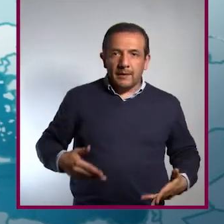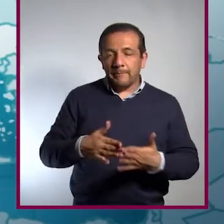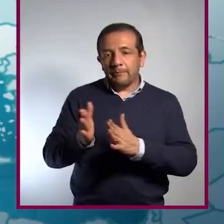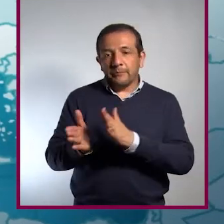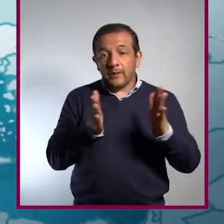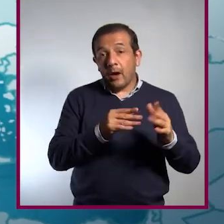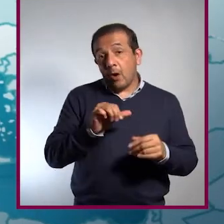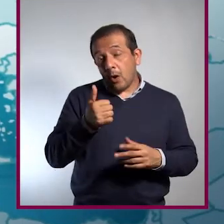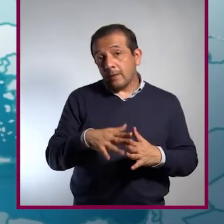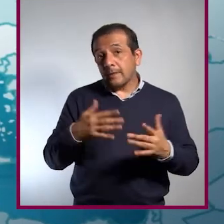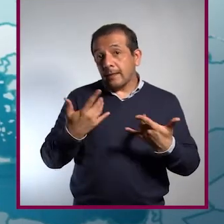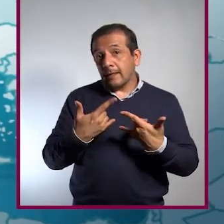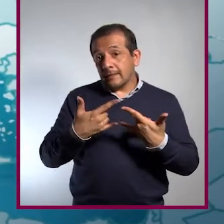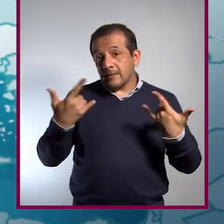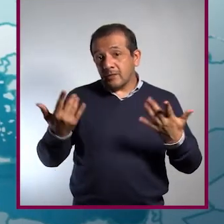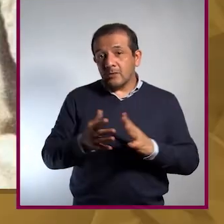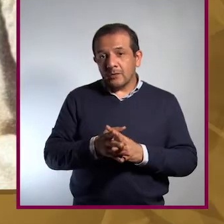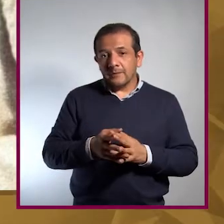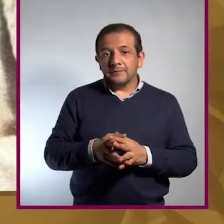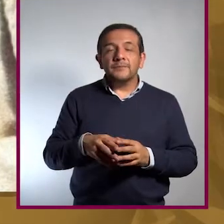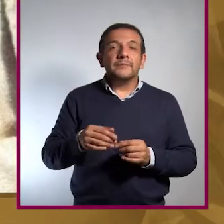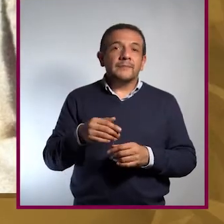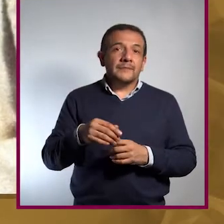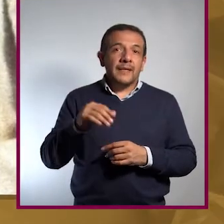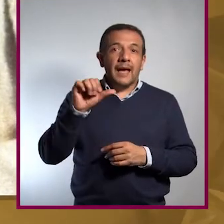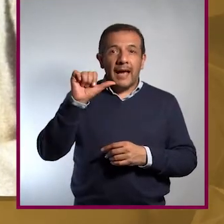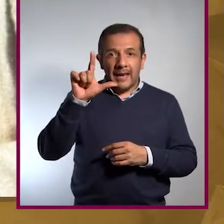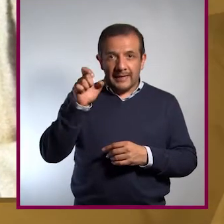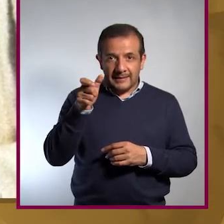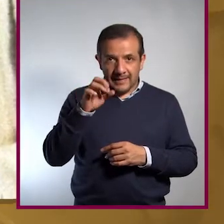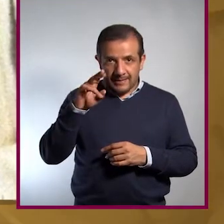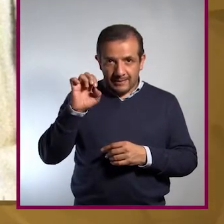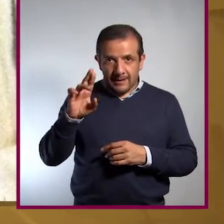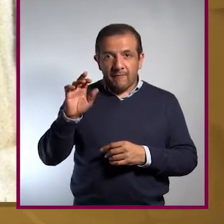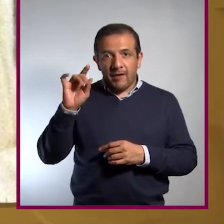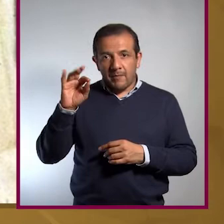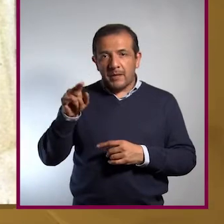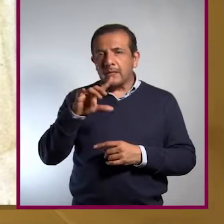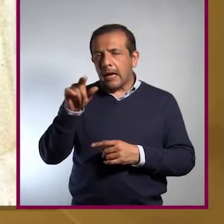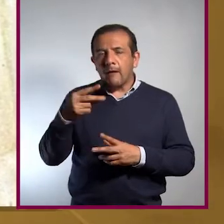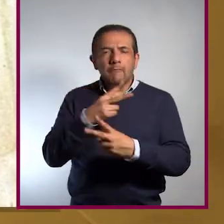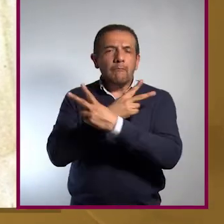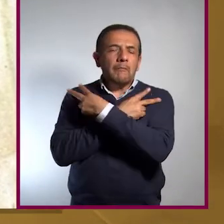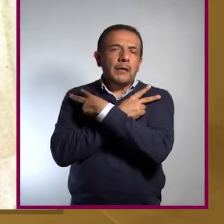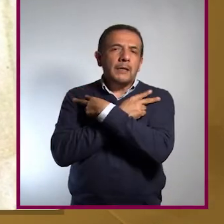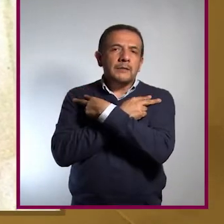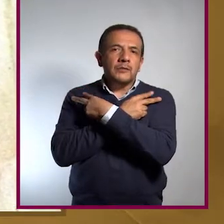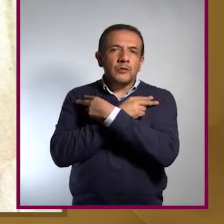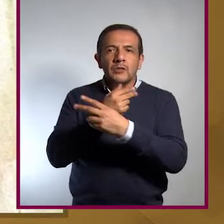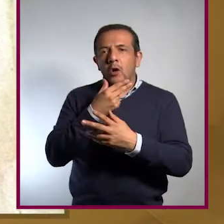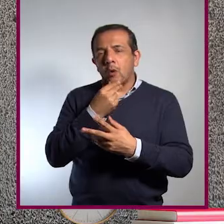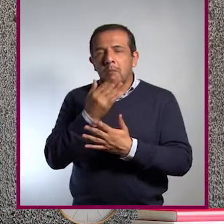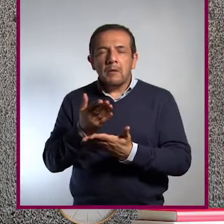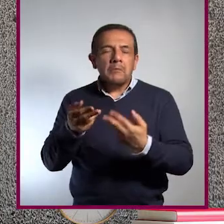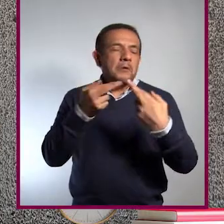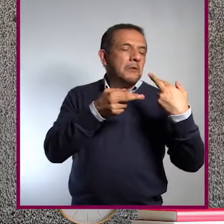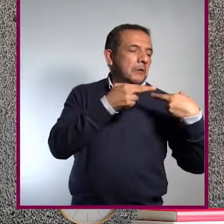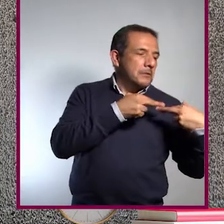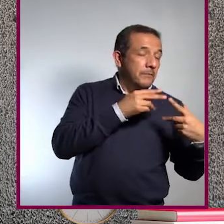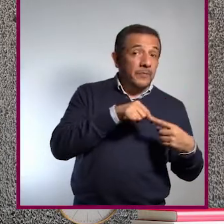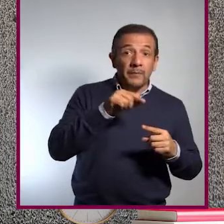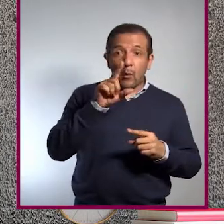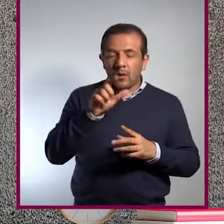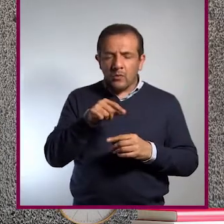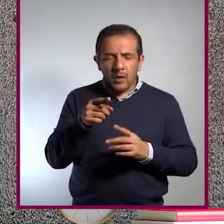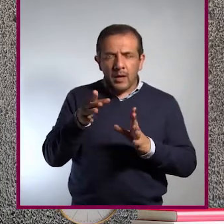Otra historia grandiosa empieza cuando el médico Alexander Fleming regresó a su laboratorio después de unas vacaciones. Al